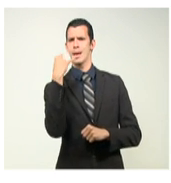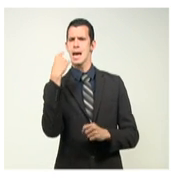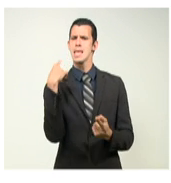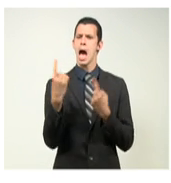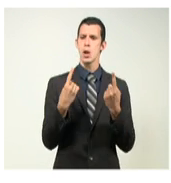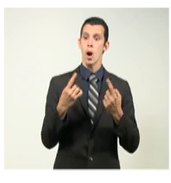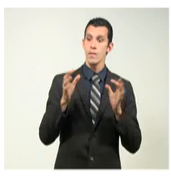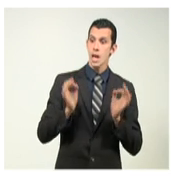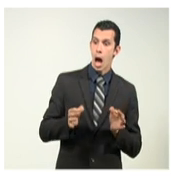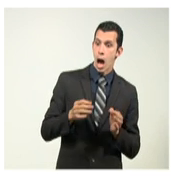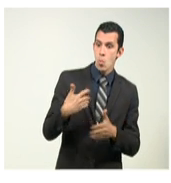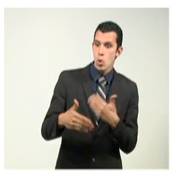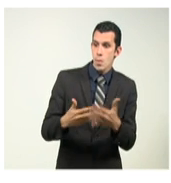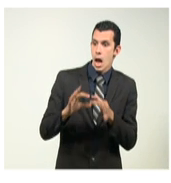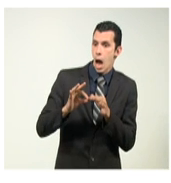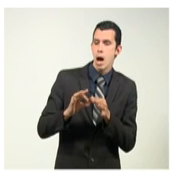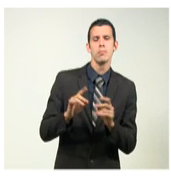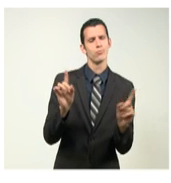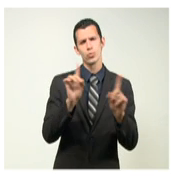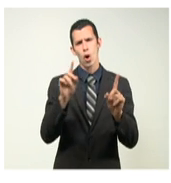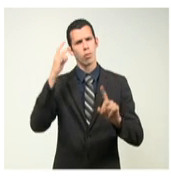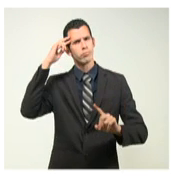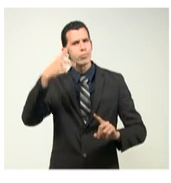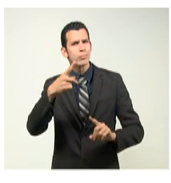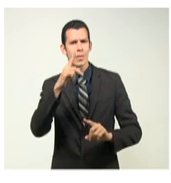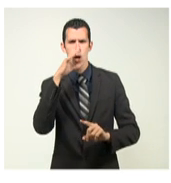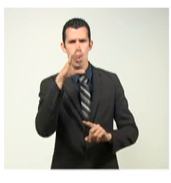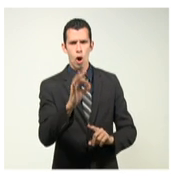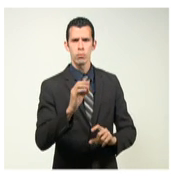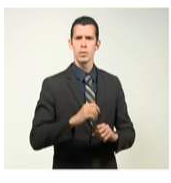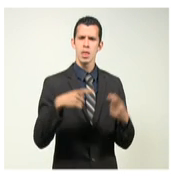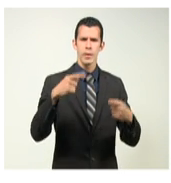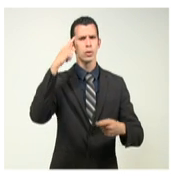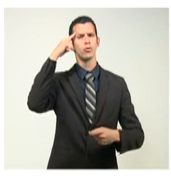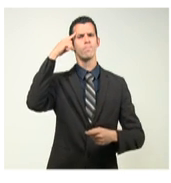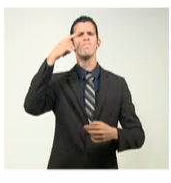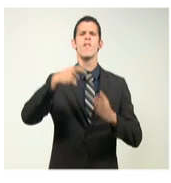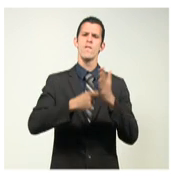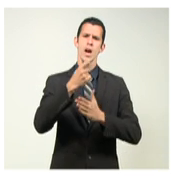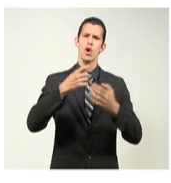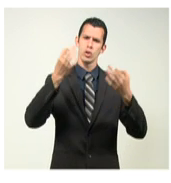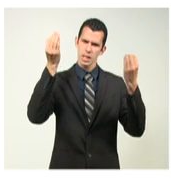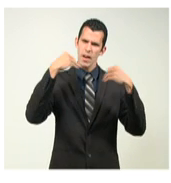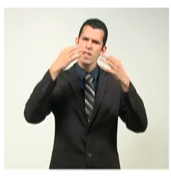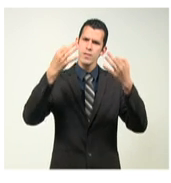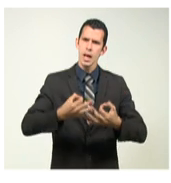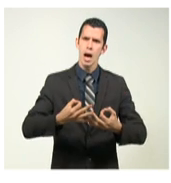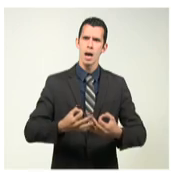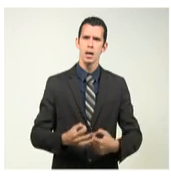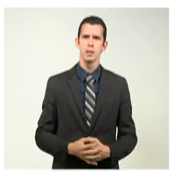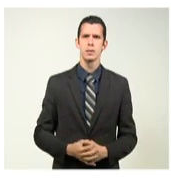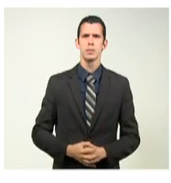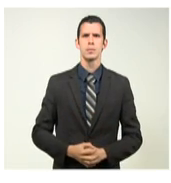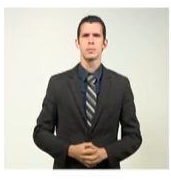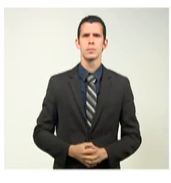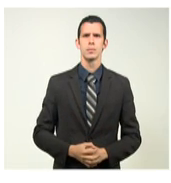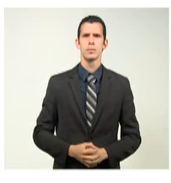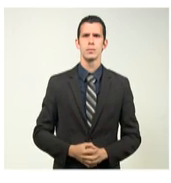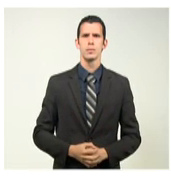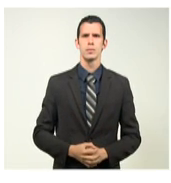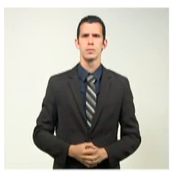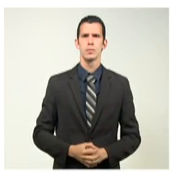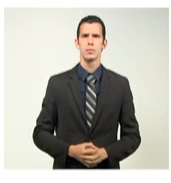manipulen. Este es el mismo guión importado antiguo, interpretado por nuevos actores.